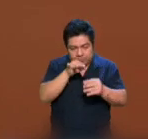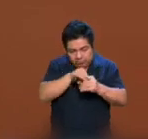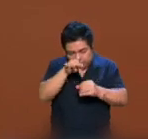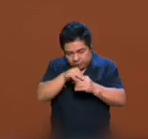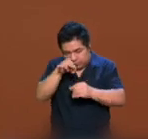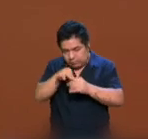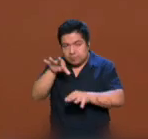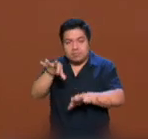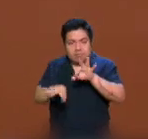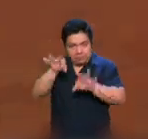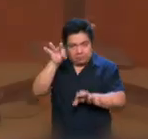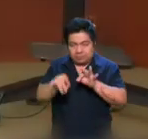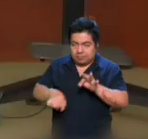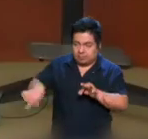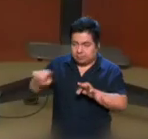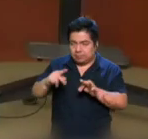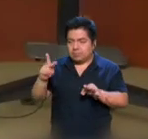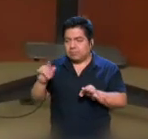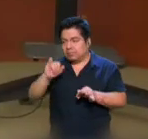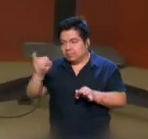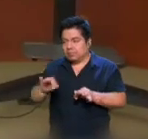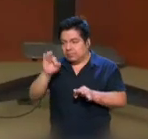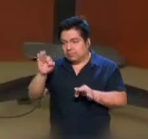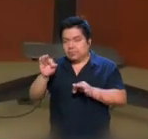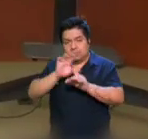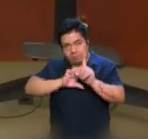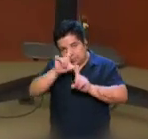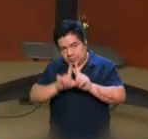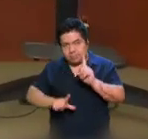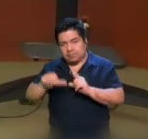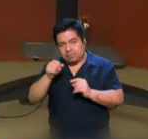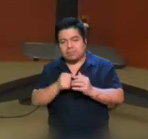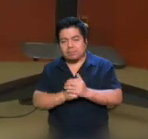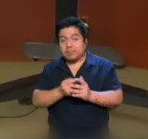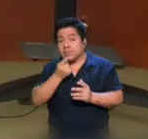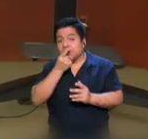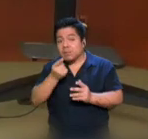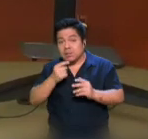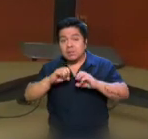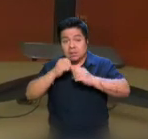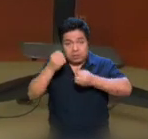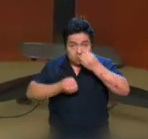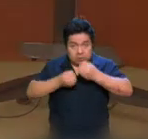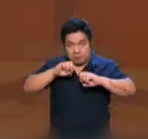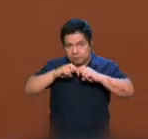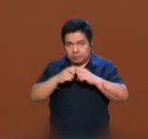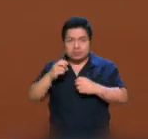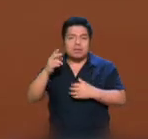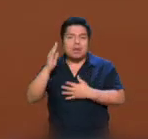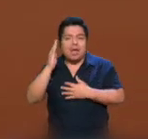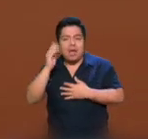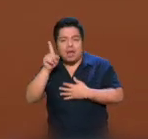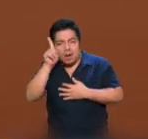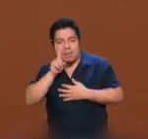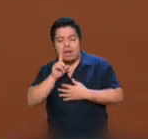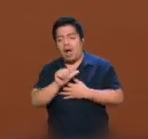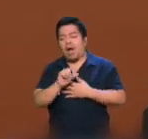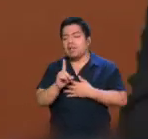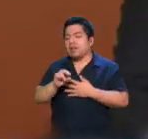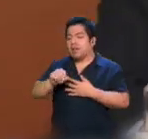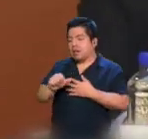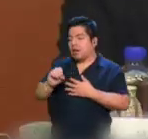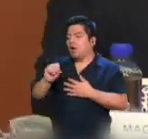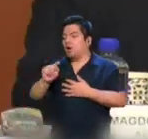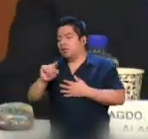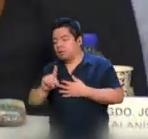mediante el voto popular a personas juzgadoras de todo el país. En este sentido, la magistrada de circuito, Adriana Ortega Ortiz, se refirió a la situación en